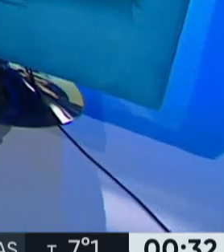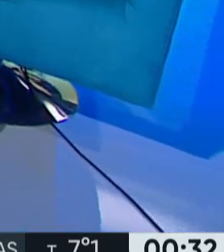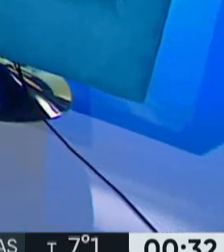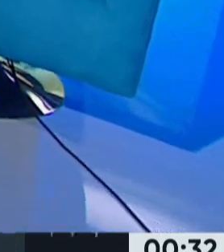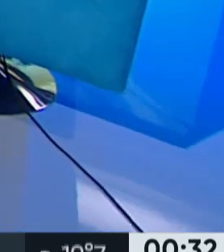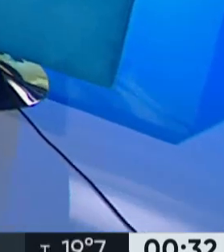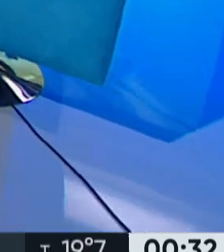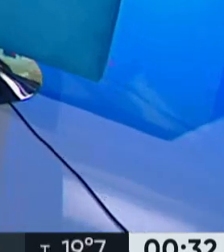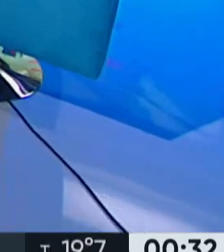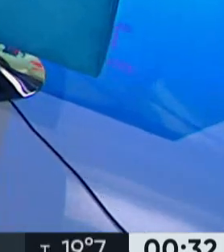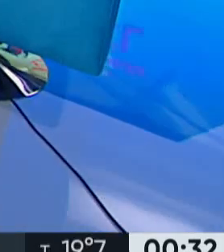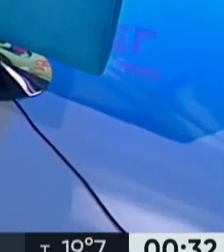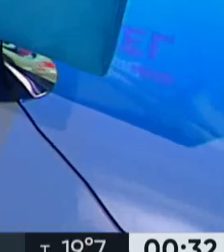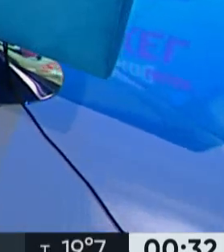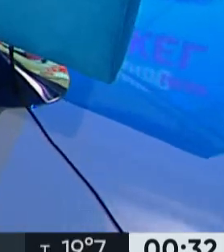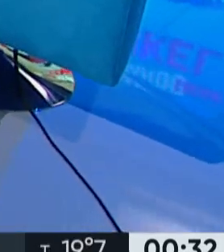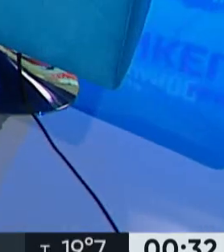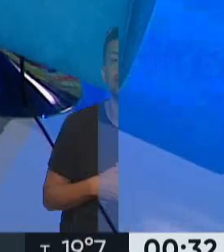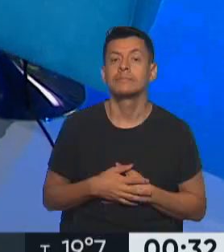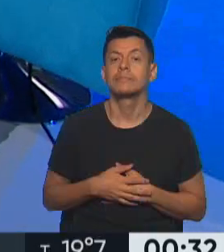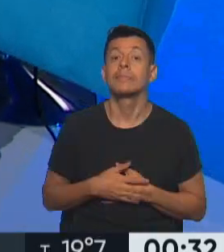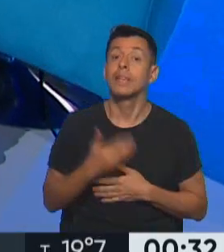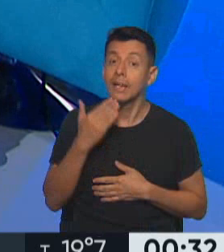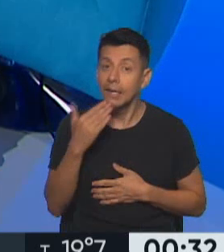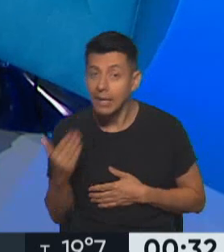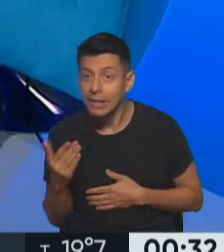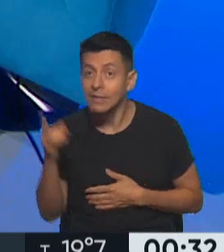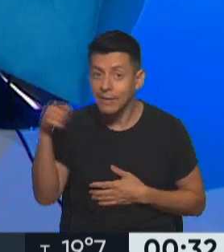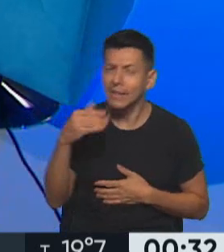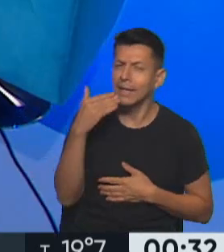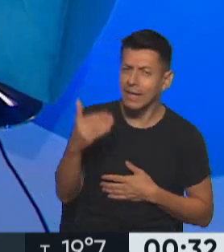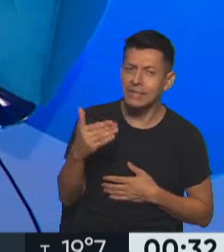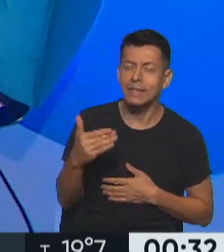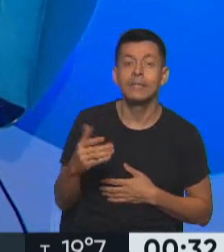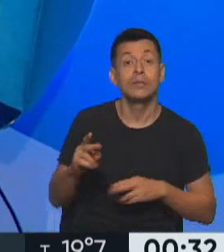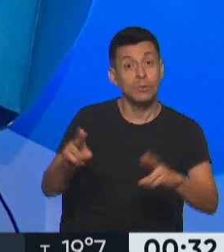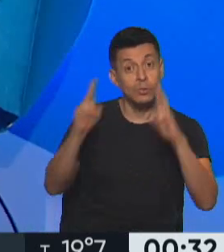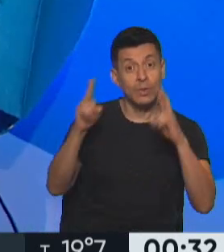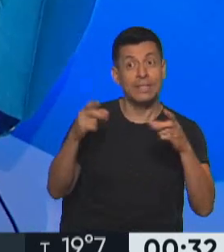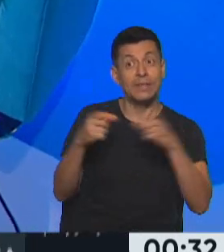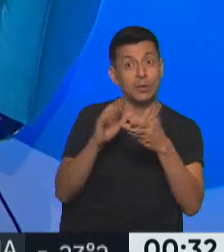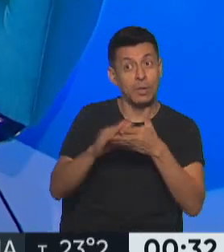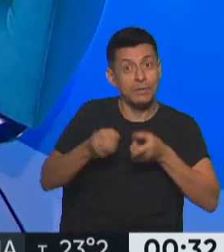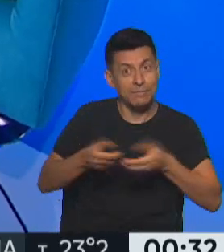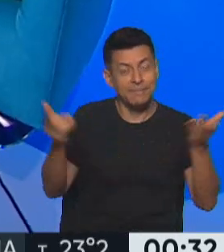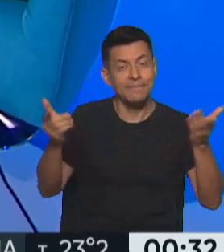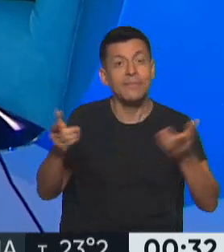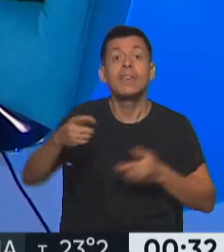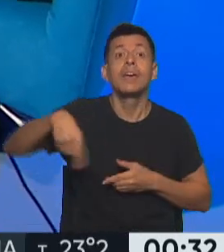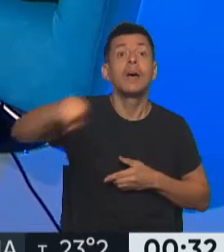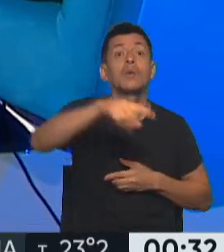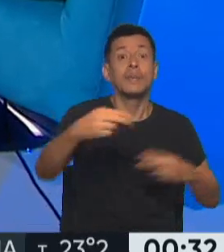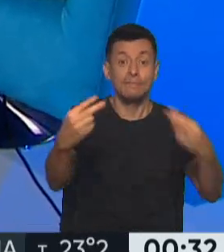Berlín Ahí Café. Estaremos. Sí, vayan sacando las entradas. Gracias, Diego, por gracias, venir. Hermosura. Y muchos gracias. Éxitos también con el lanzamiento del disco. A ustedes, gracias